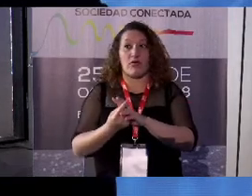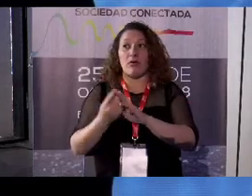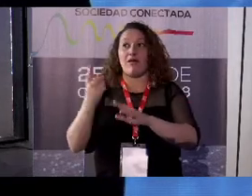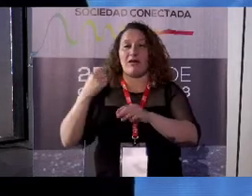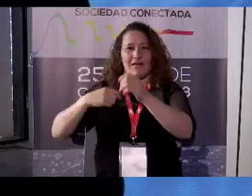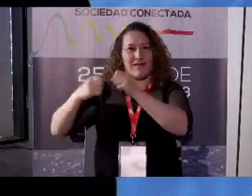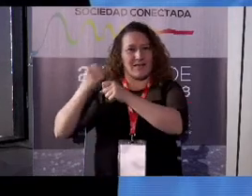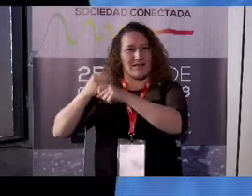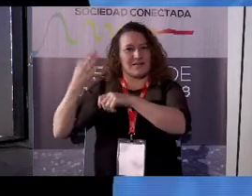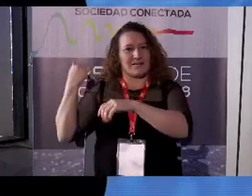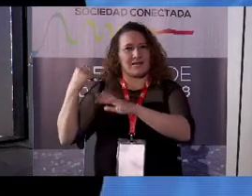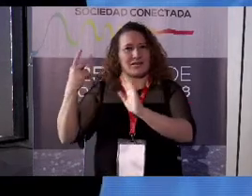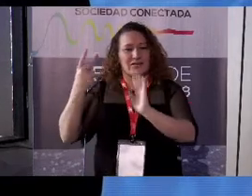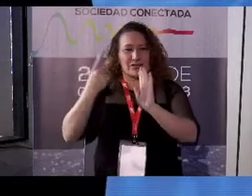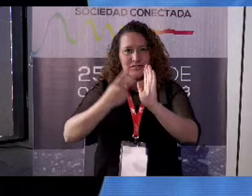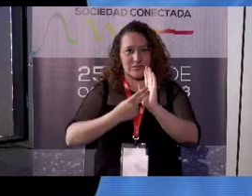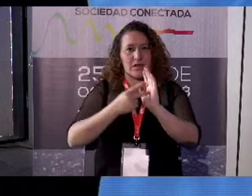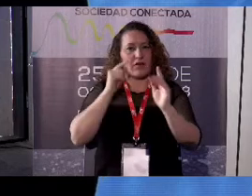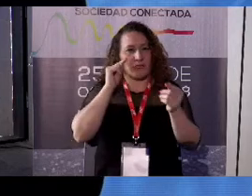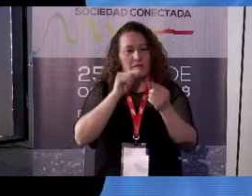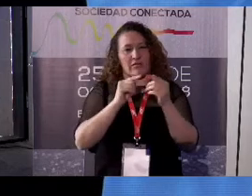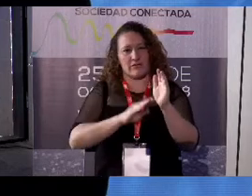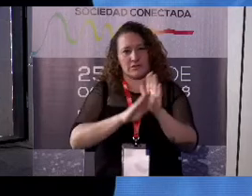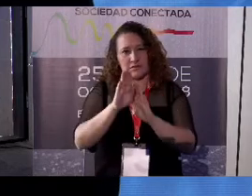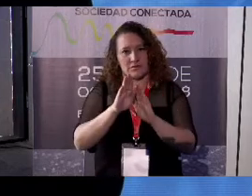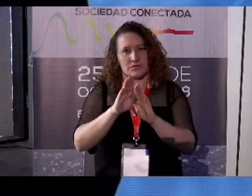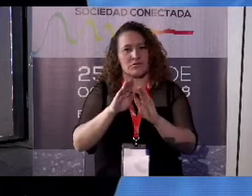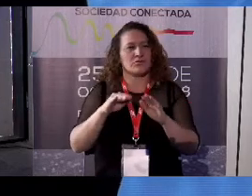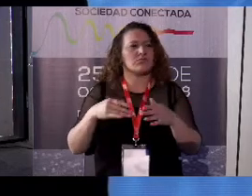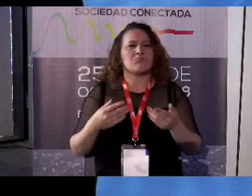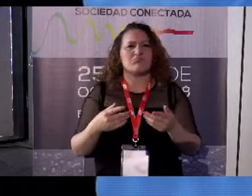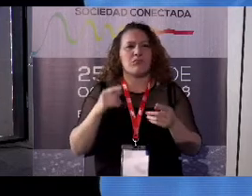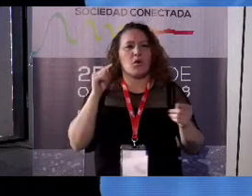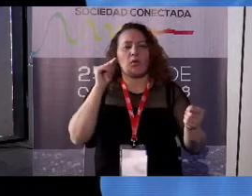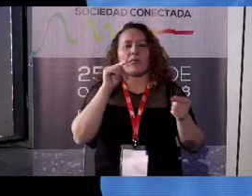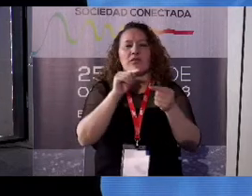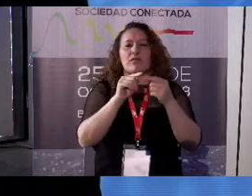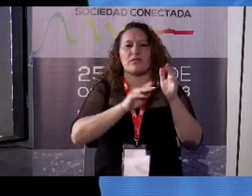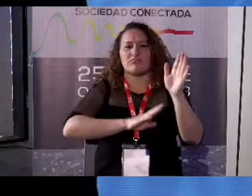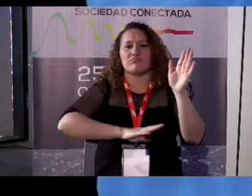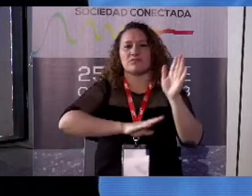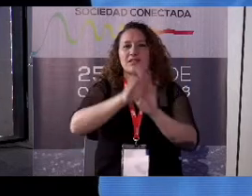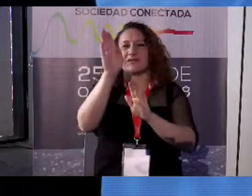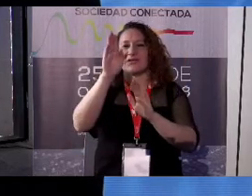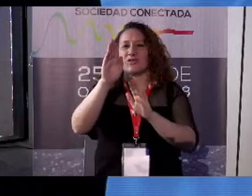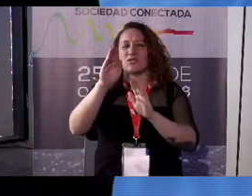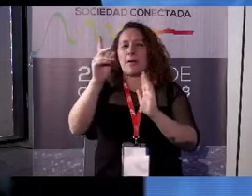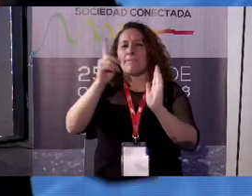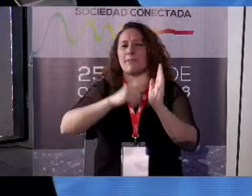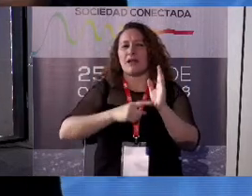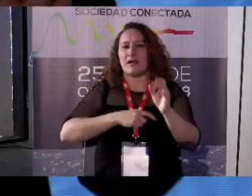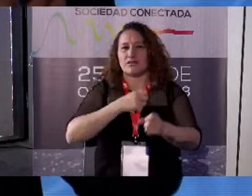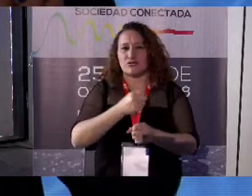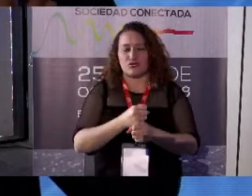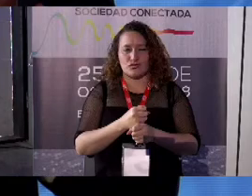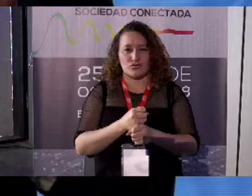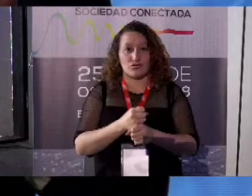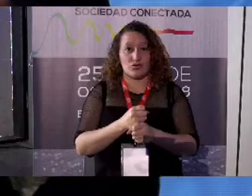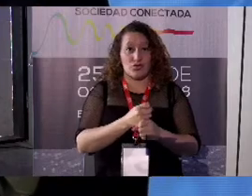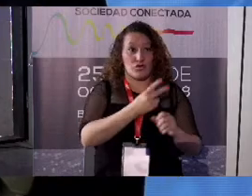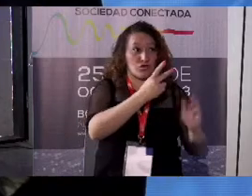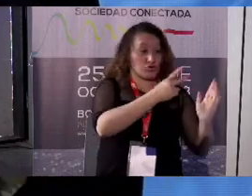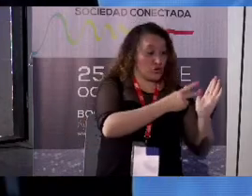desarrollo sin embargo se llamaron objetivos de desarrollo del milenio con un plazo para ser cumplidos del 2000